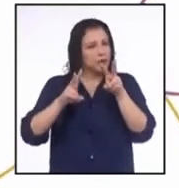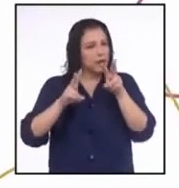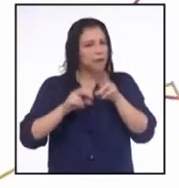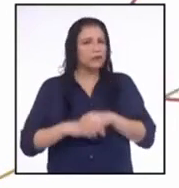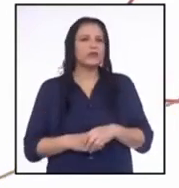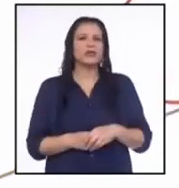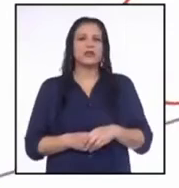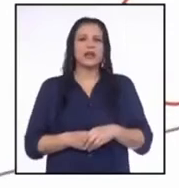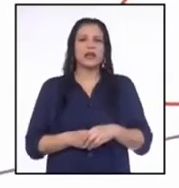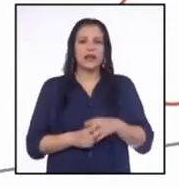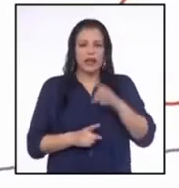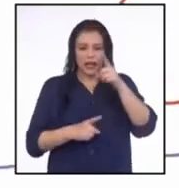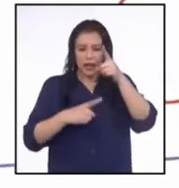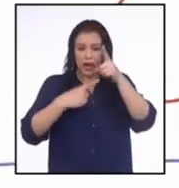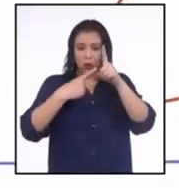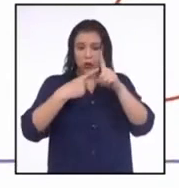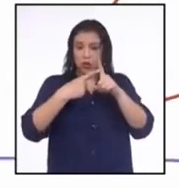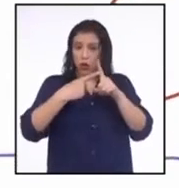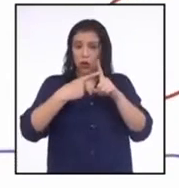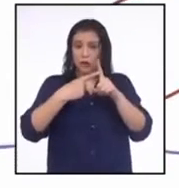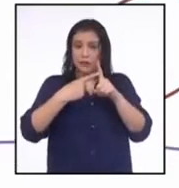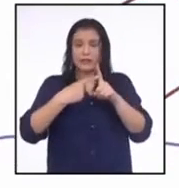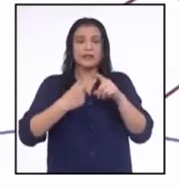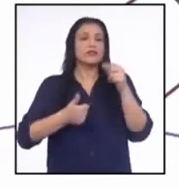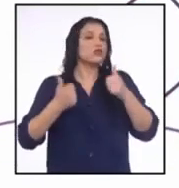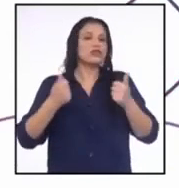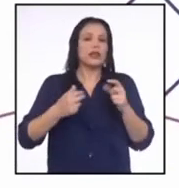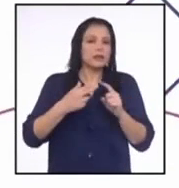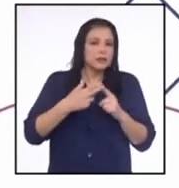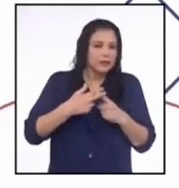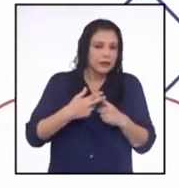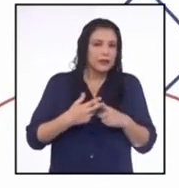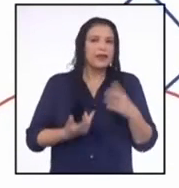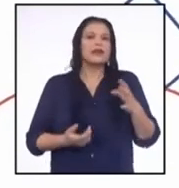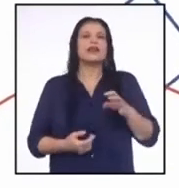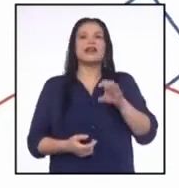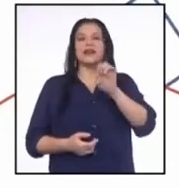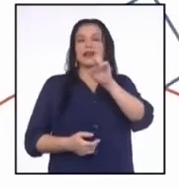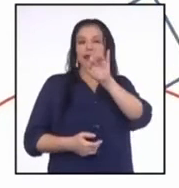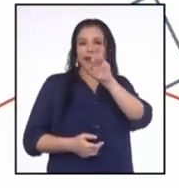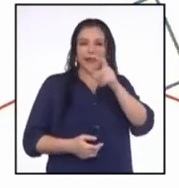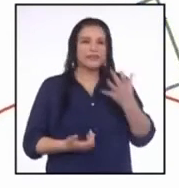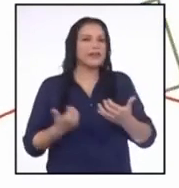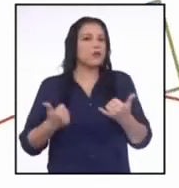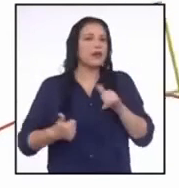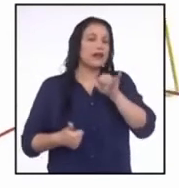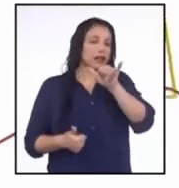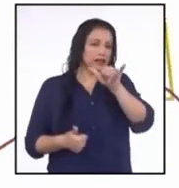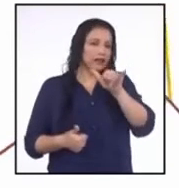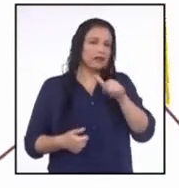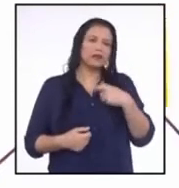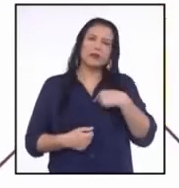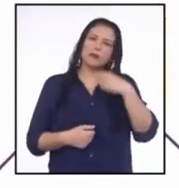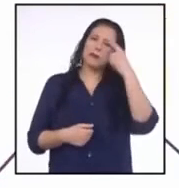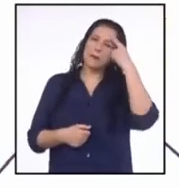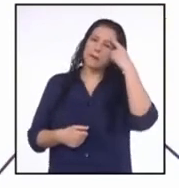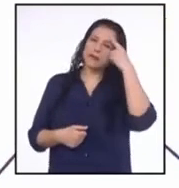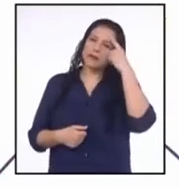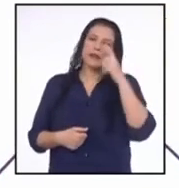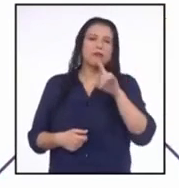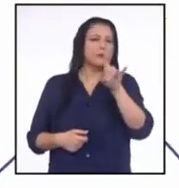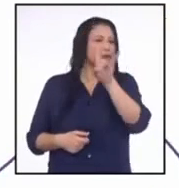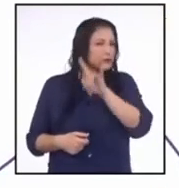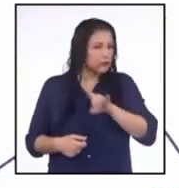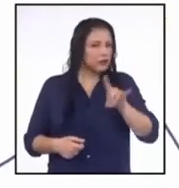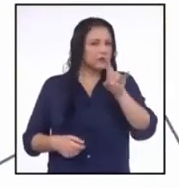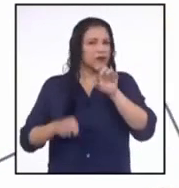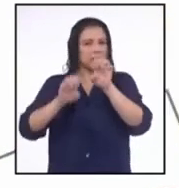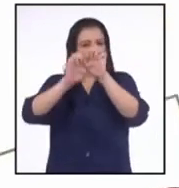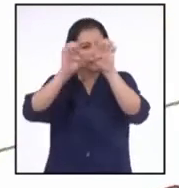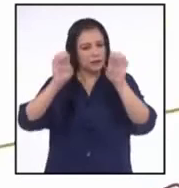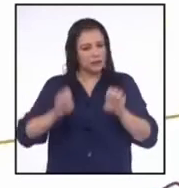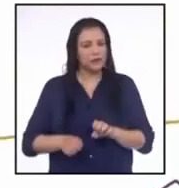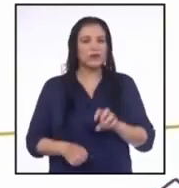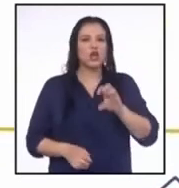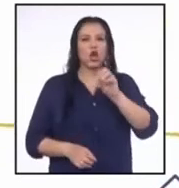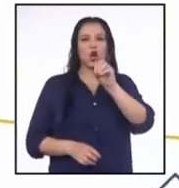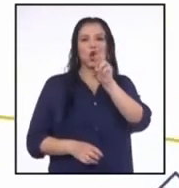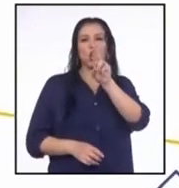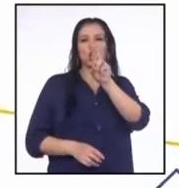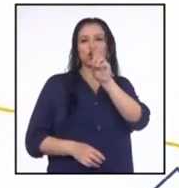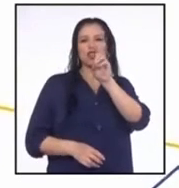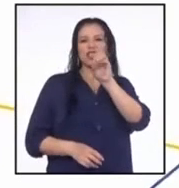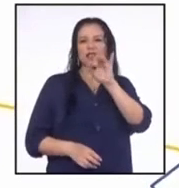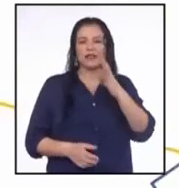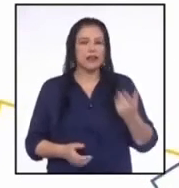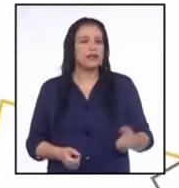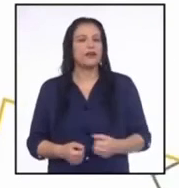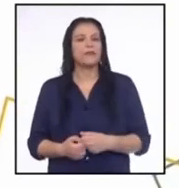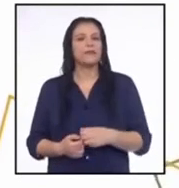no se encuentra en el origen y que el eje focal está en el eje Y, lo cual nos hace pensar que utilizaremos la ecuación ordinaria de la parábola